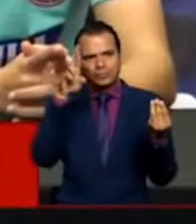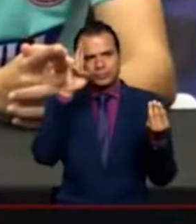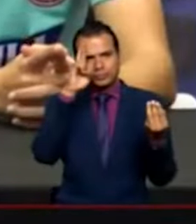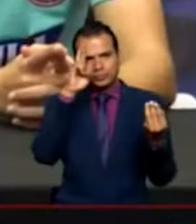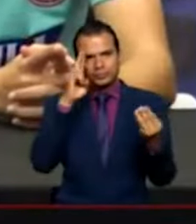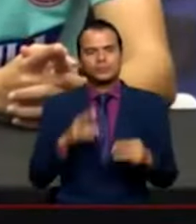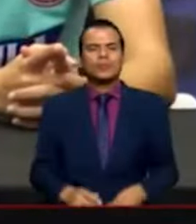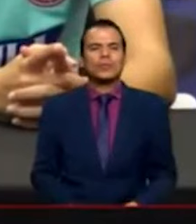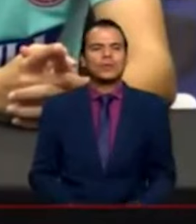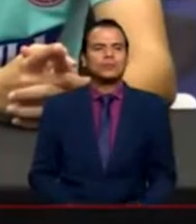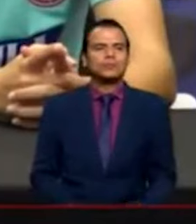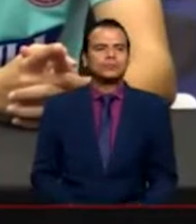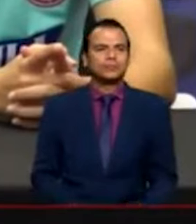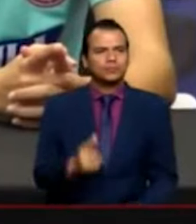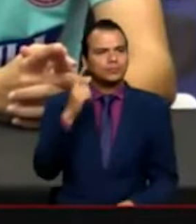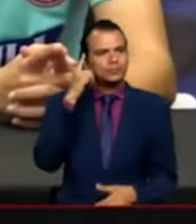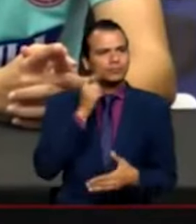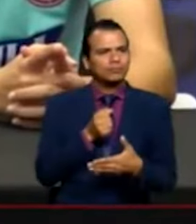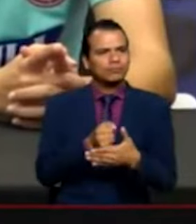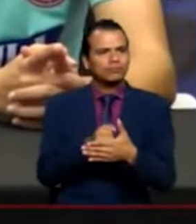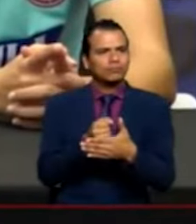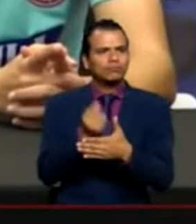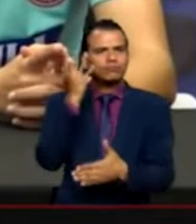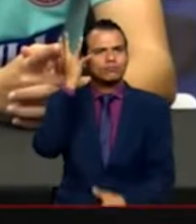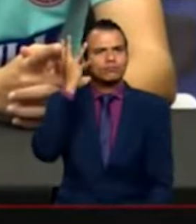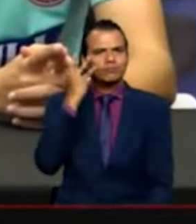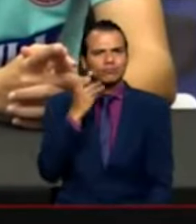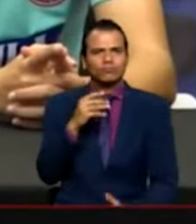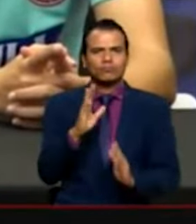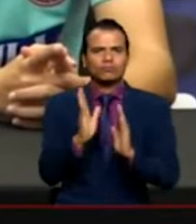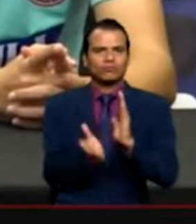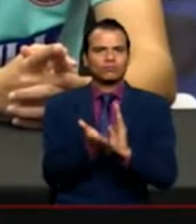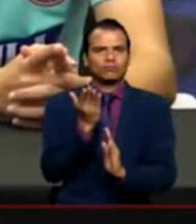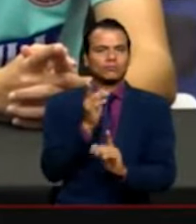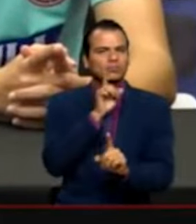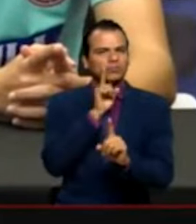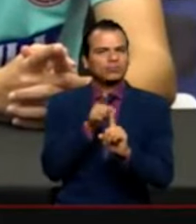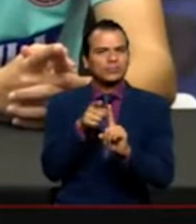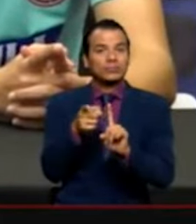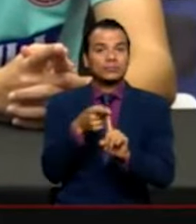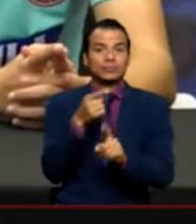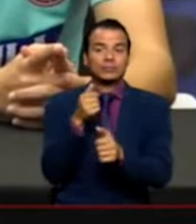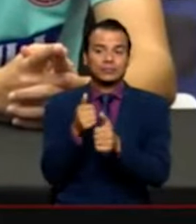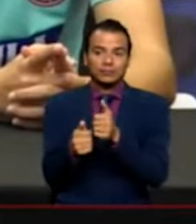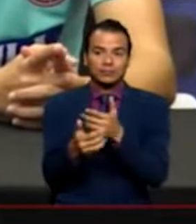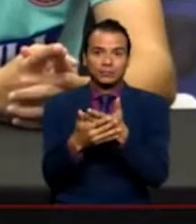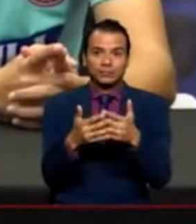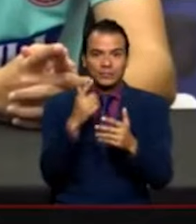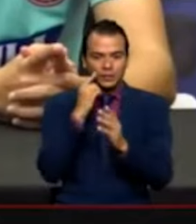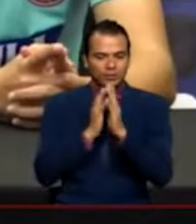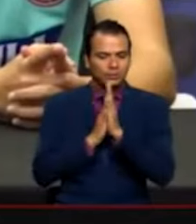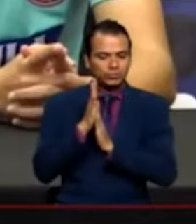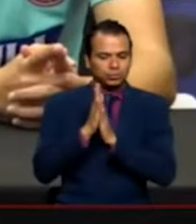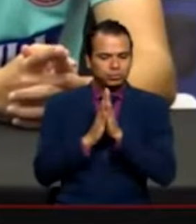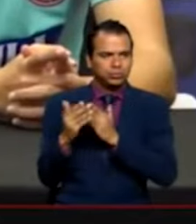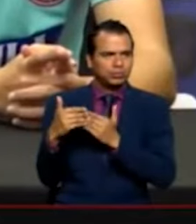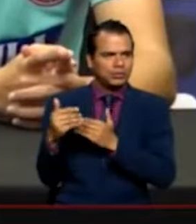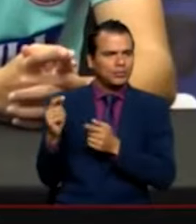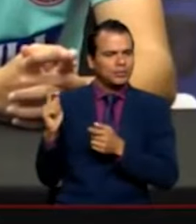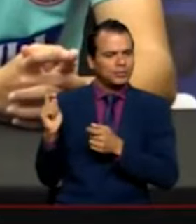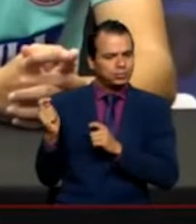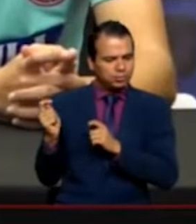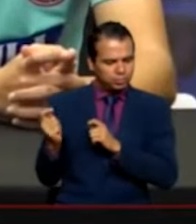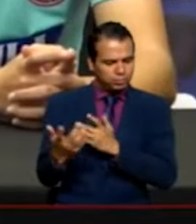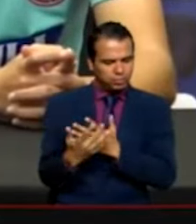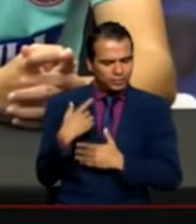Queremos día a día mejorar y con ello lo primero obtener la clasificación. Y esto es proyectarnos. Yo creo que se